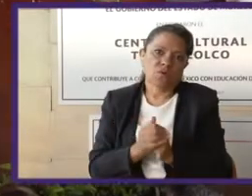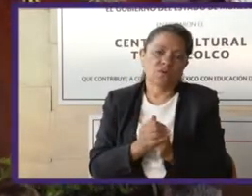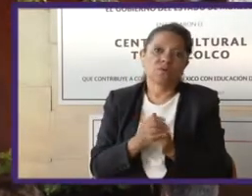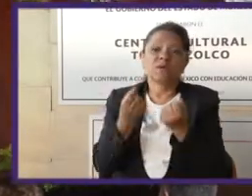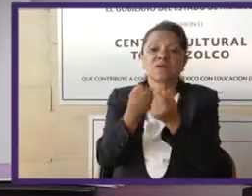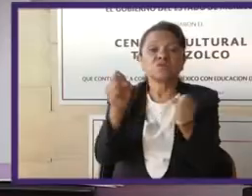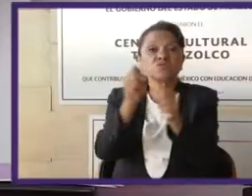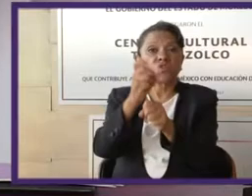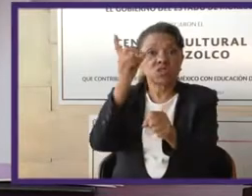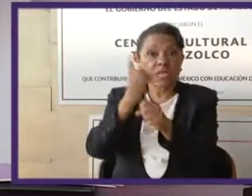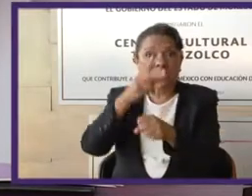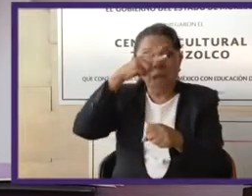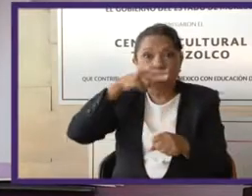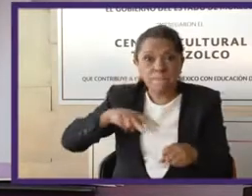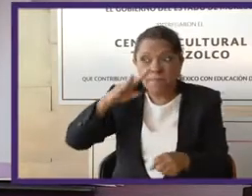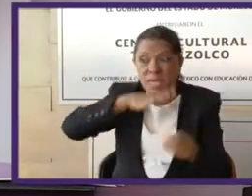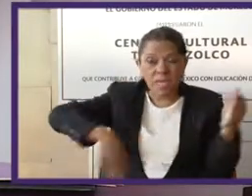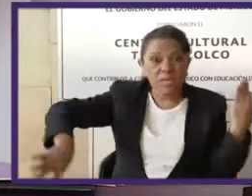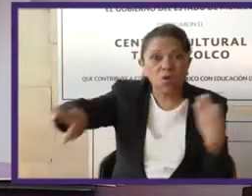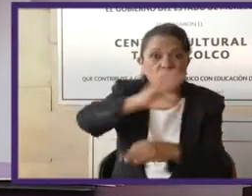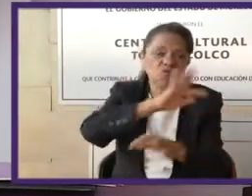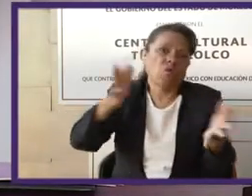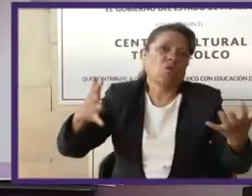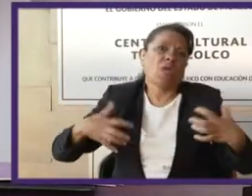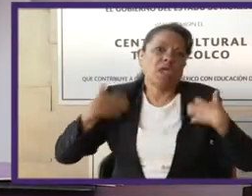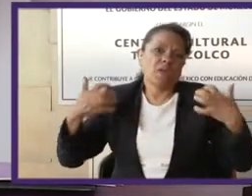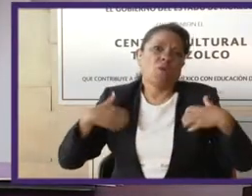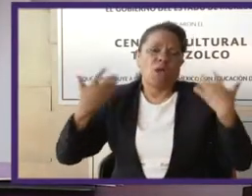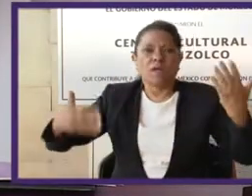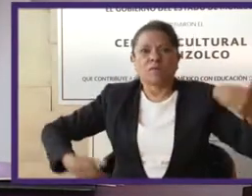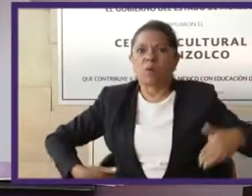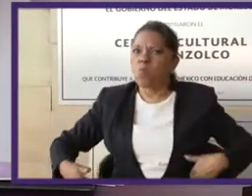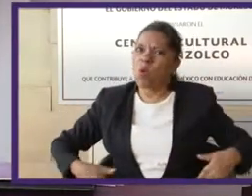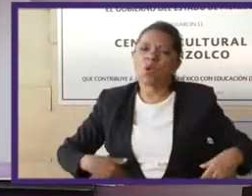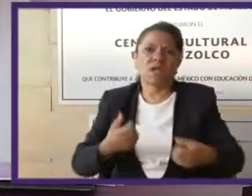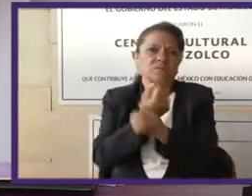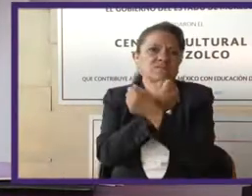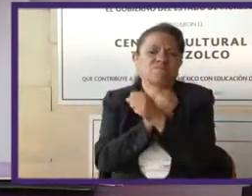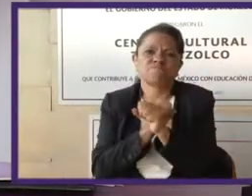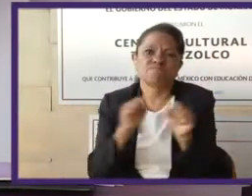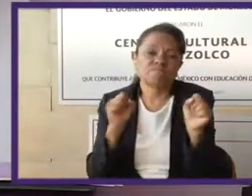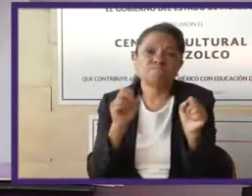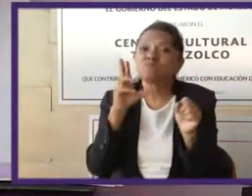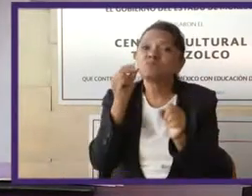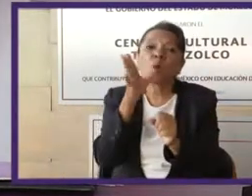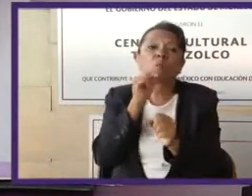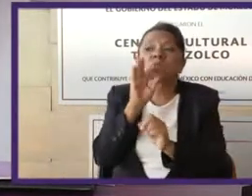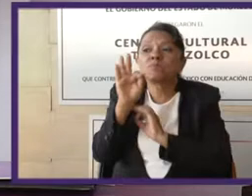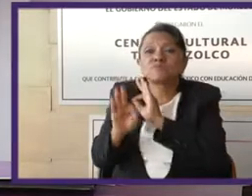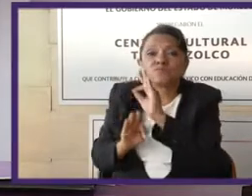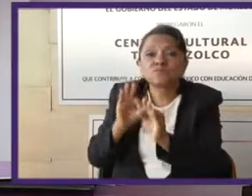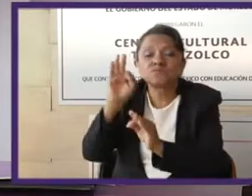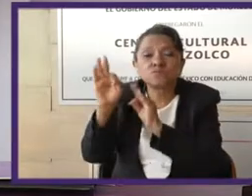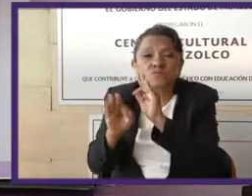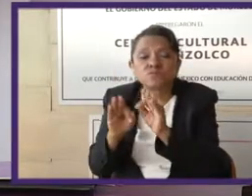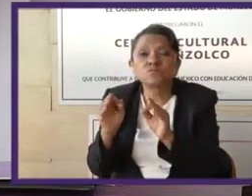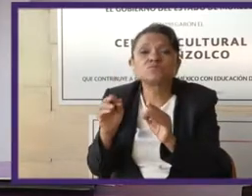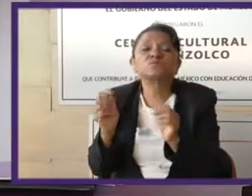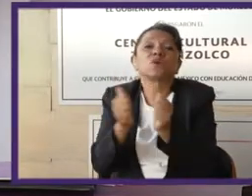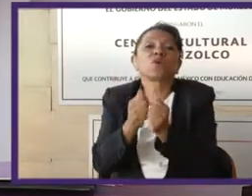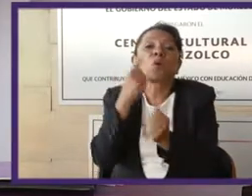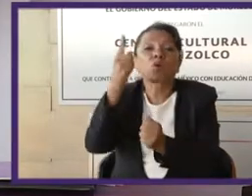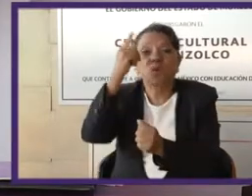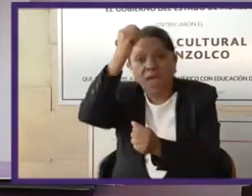la sociedad mexicana está enojada, molesta. Y no la vamos a contentar con una teoría de una